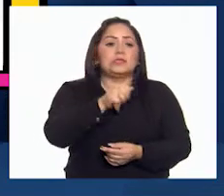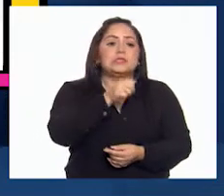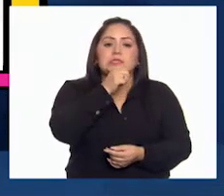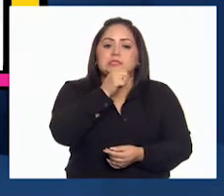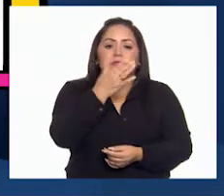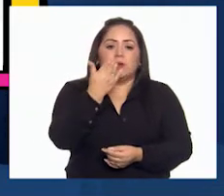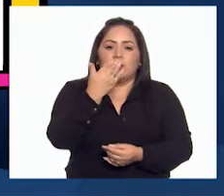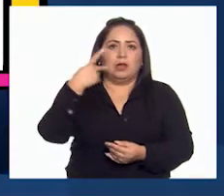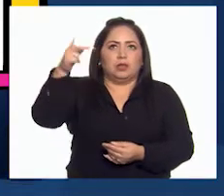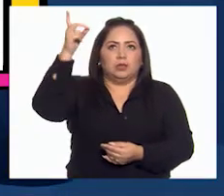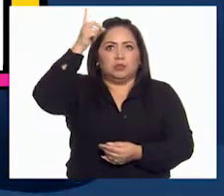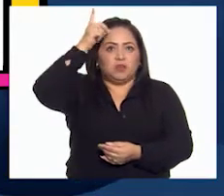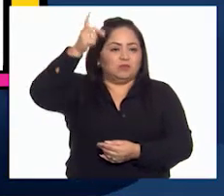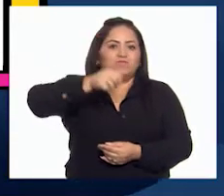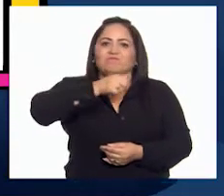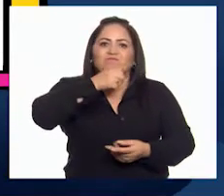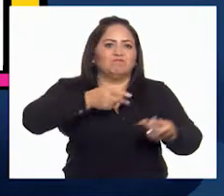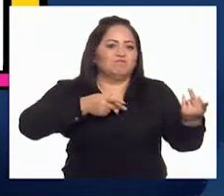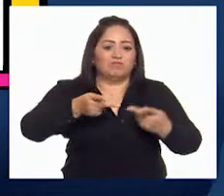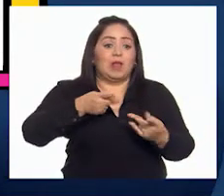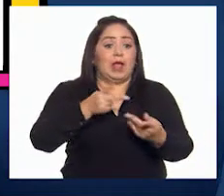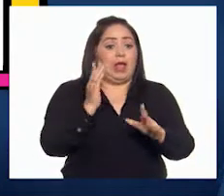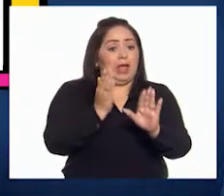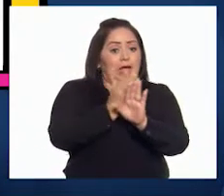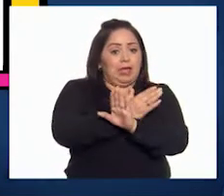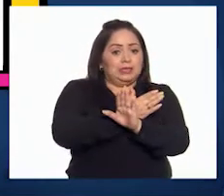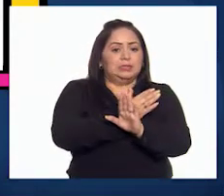ni en la ciencia de Dios, antes,